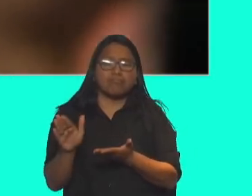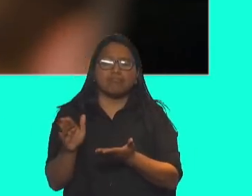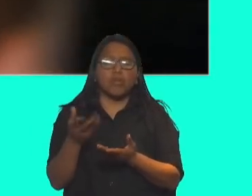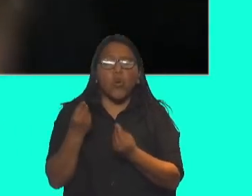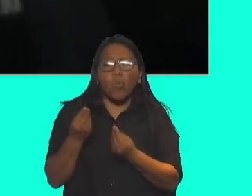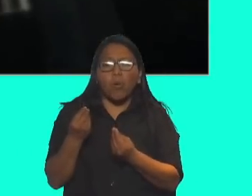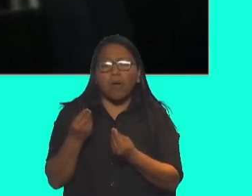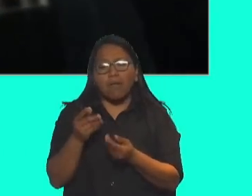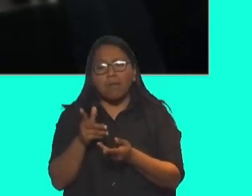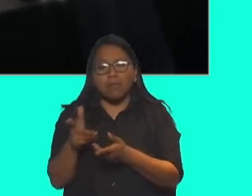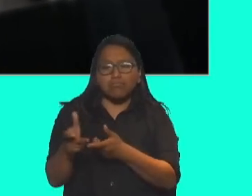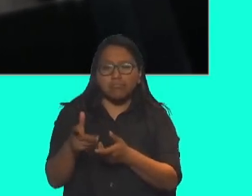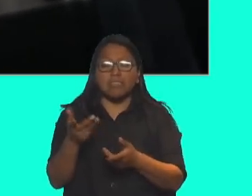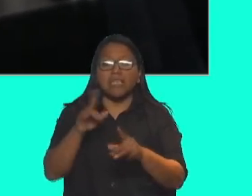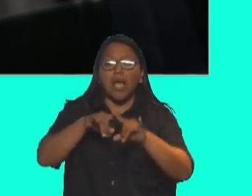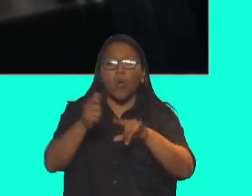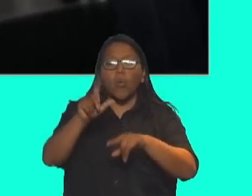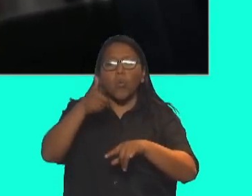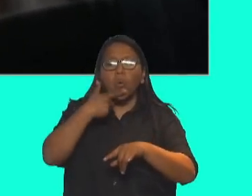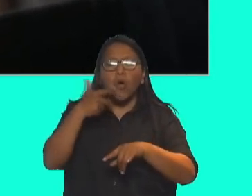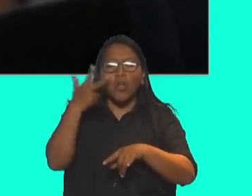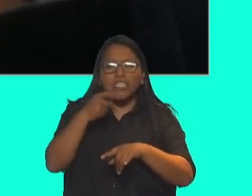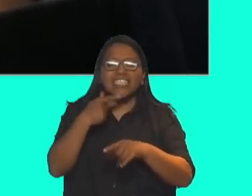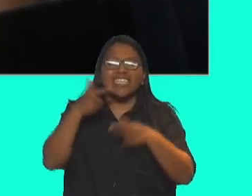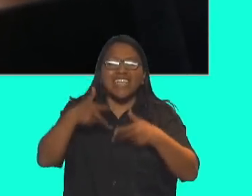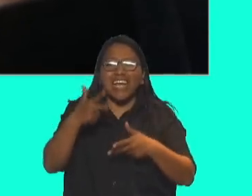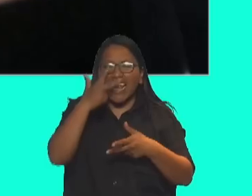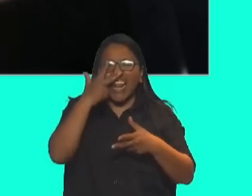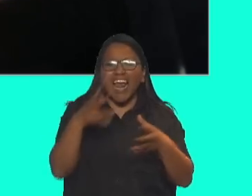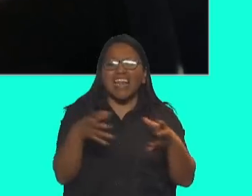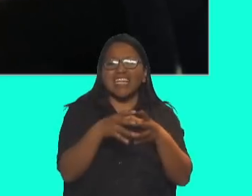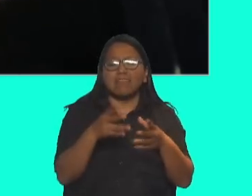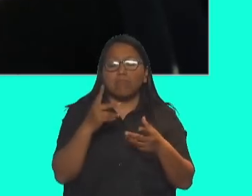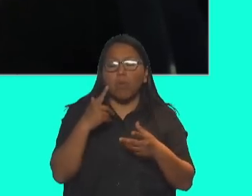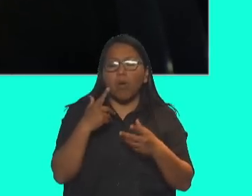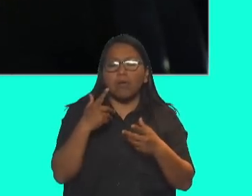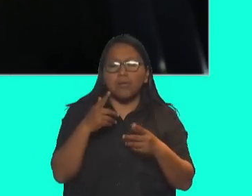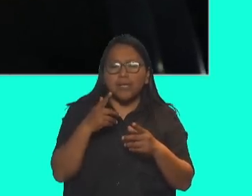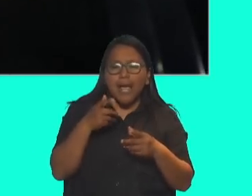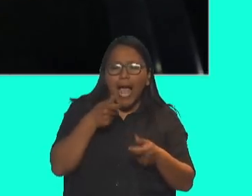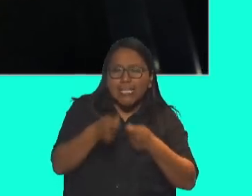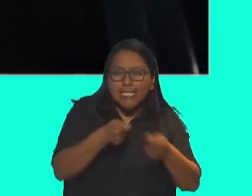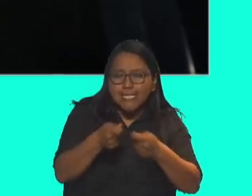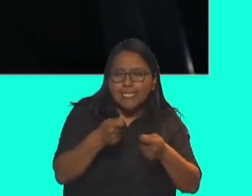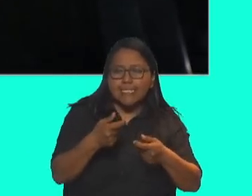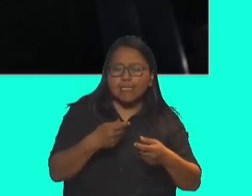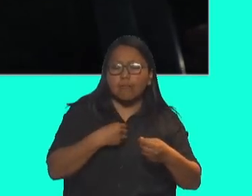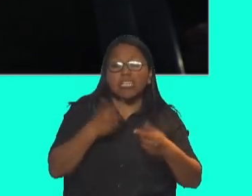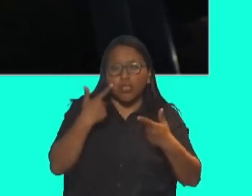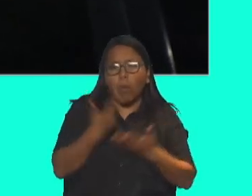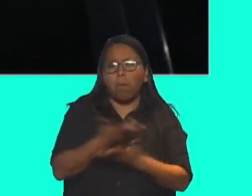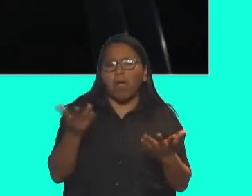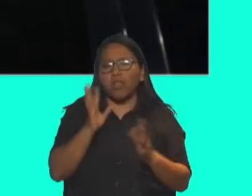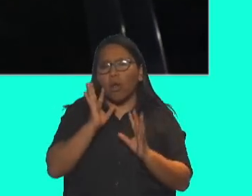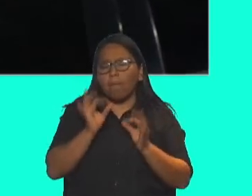de estos mecanismos ya watch decía que las élites argentinas tienen un temperamento asesino y esto están mostrando lo